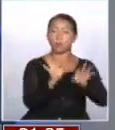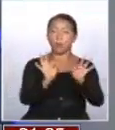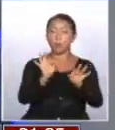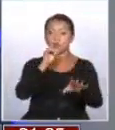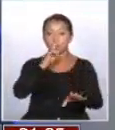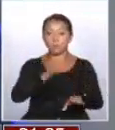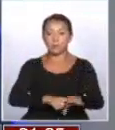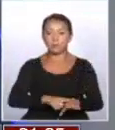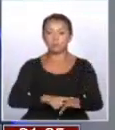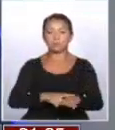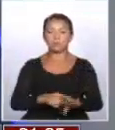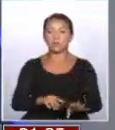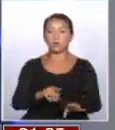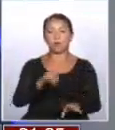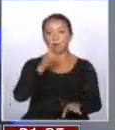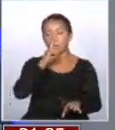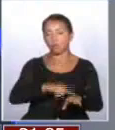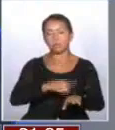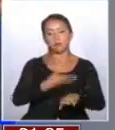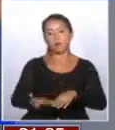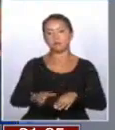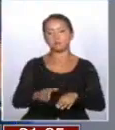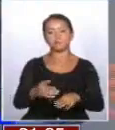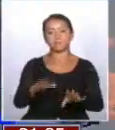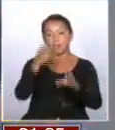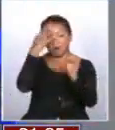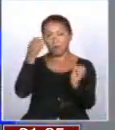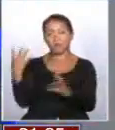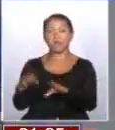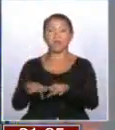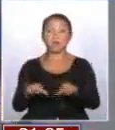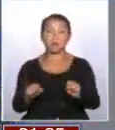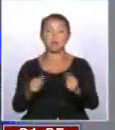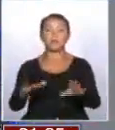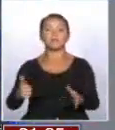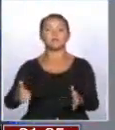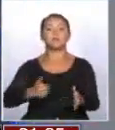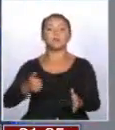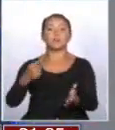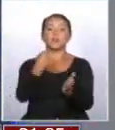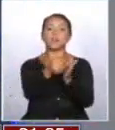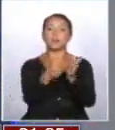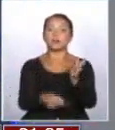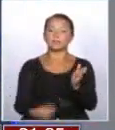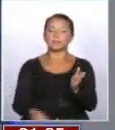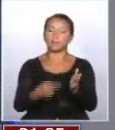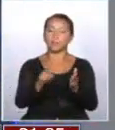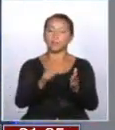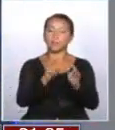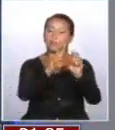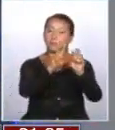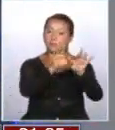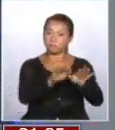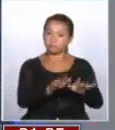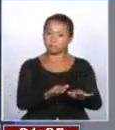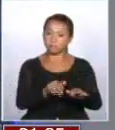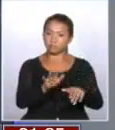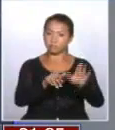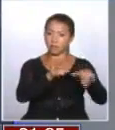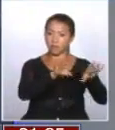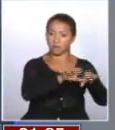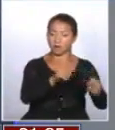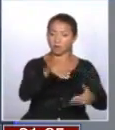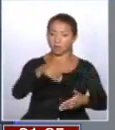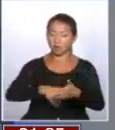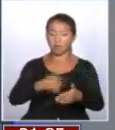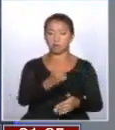que ya pasó el tiempo de los acuerdos, porque se cumplieron los requisitos de construcción de esas mayorías, y llega el